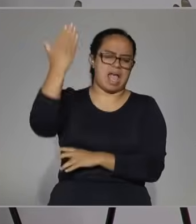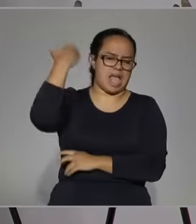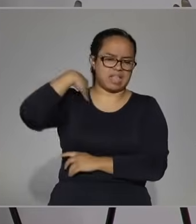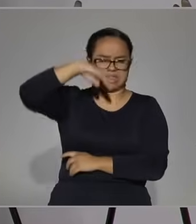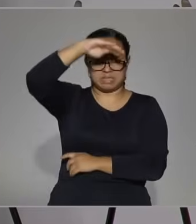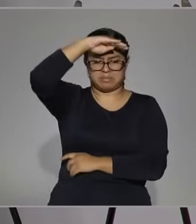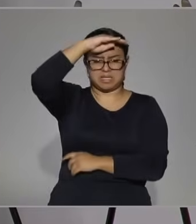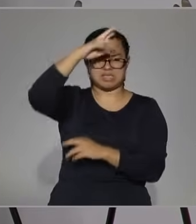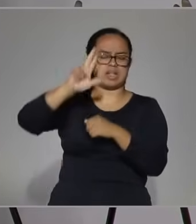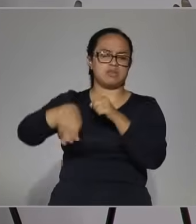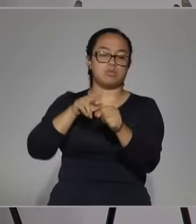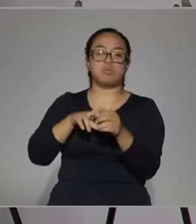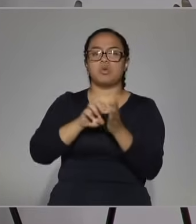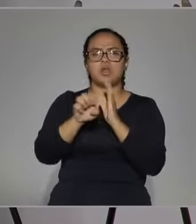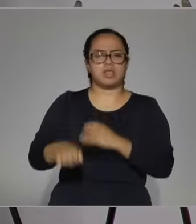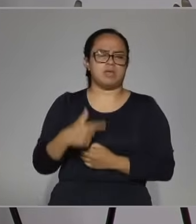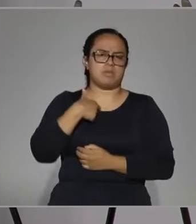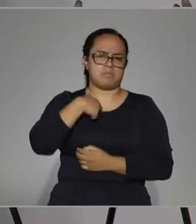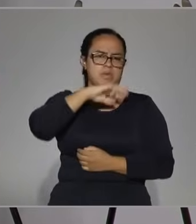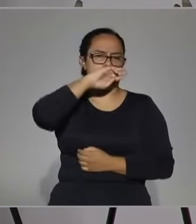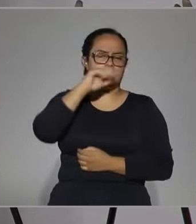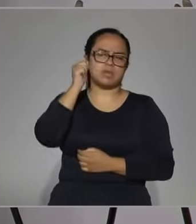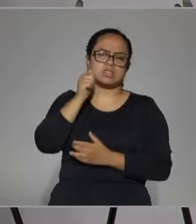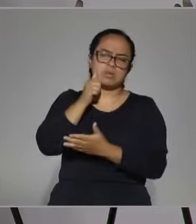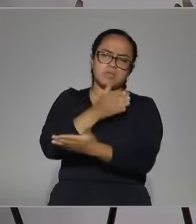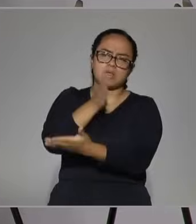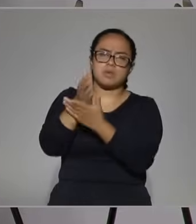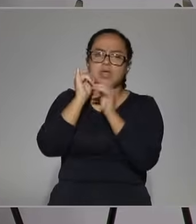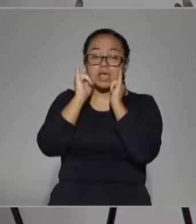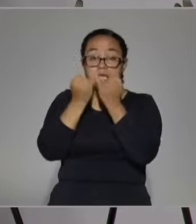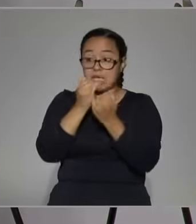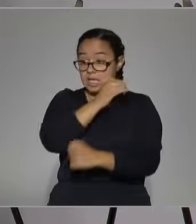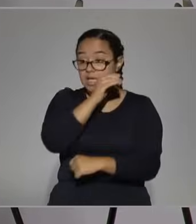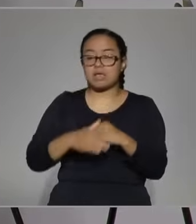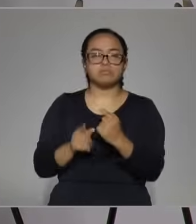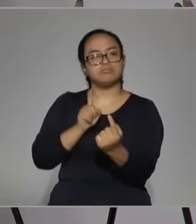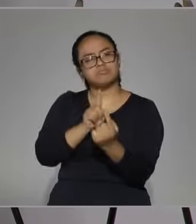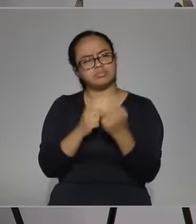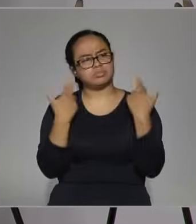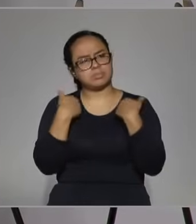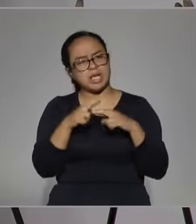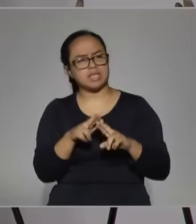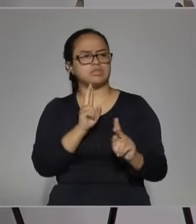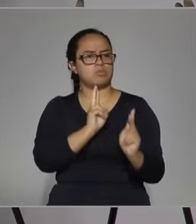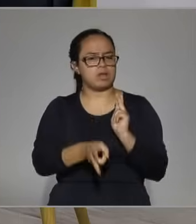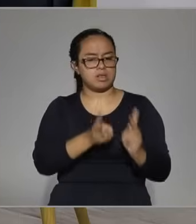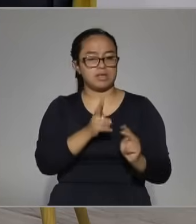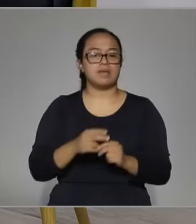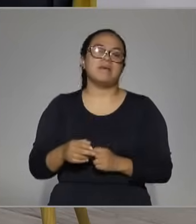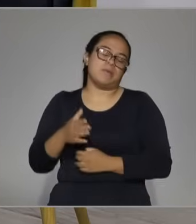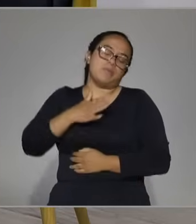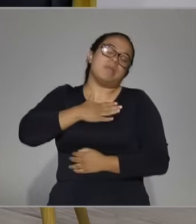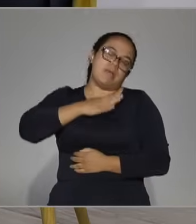sea, yo recuerdo que mi mamá sí iba a las juntas y siempre se quedaba al final y conversaban y hacían cosas. Obvio, mi mamá es maestra, ¿verdad? Y